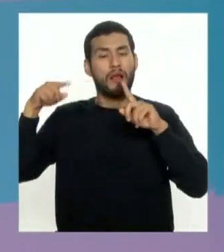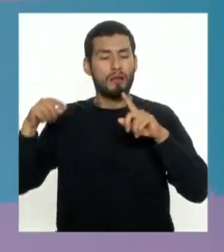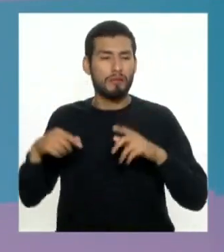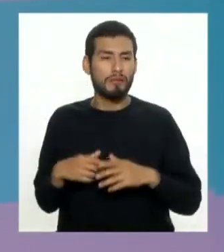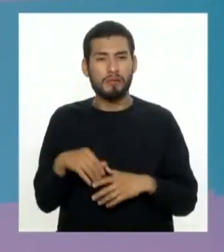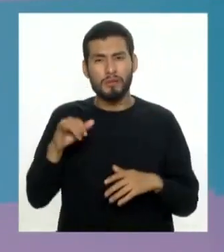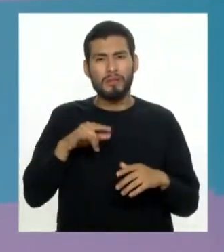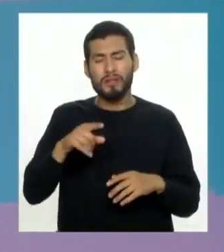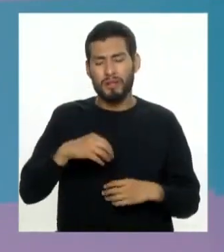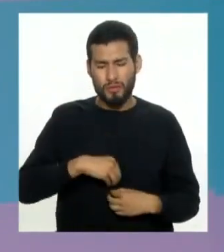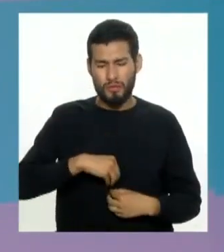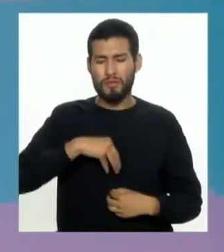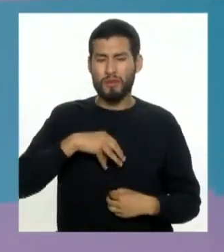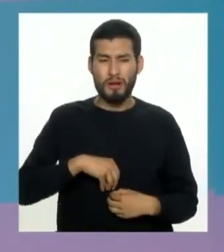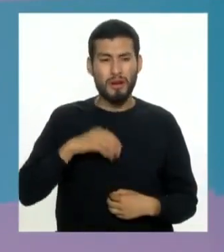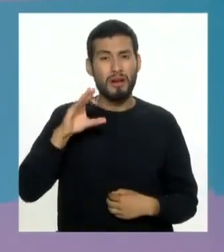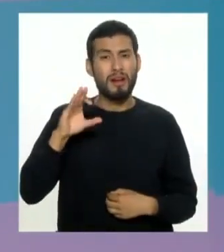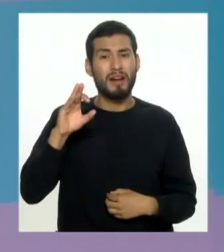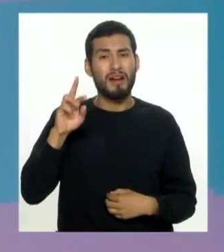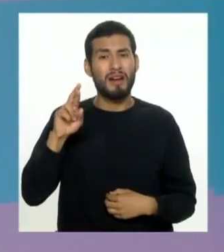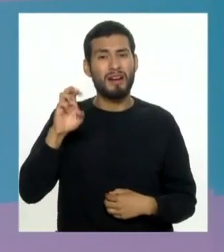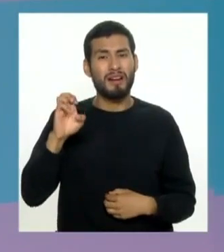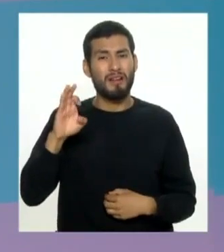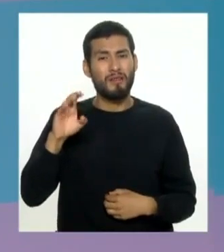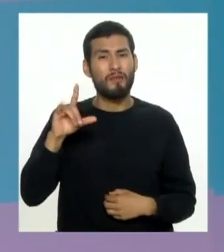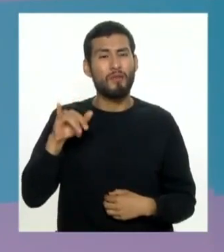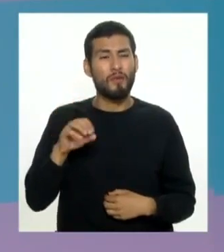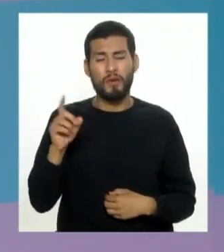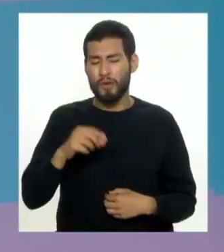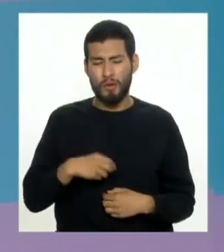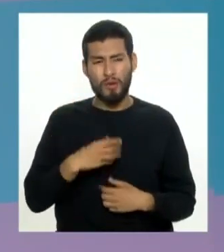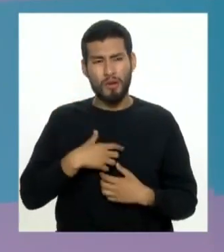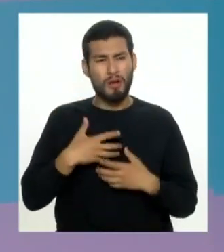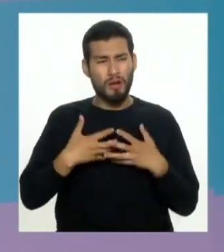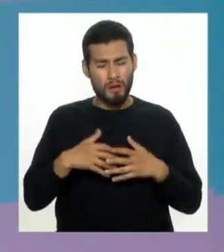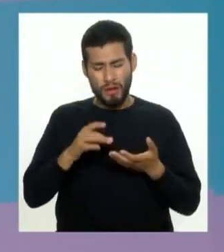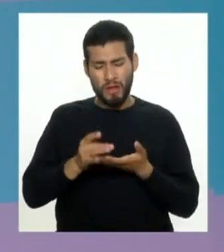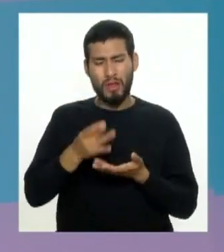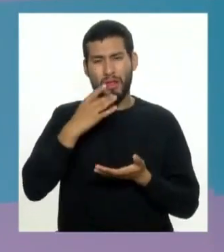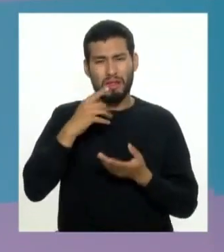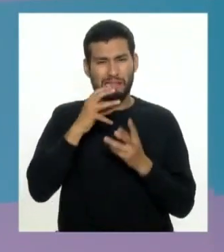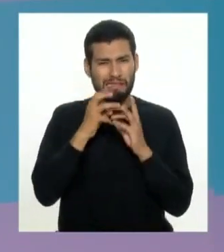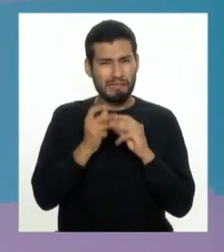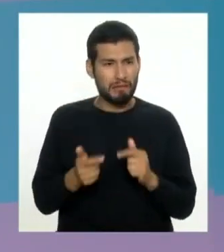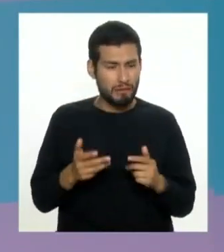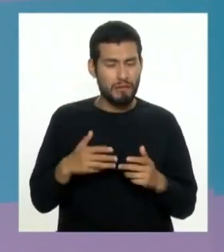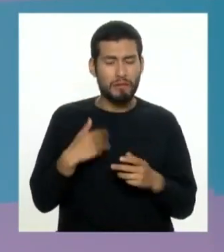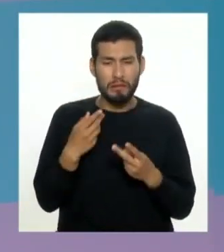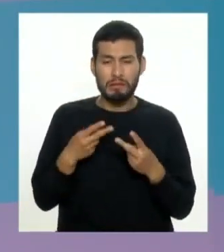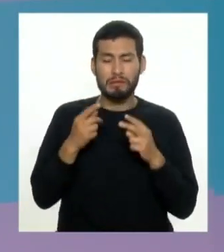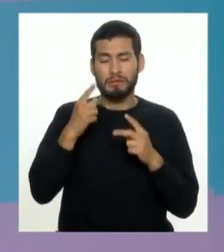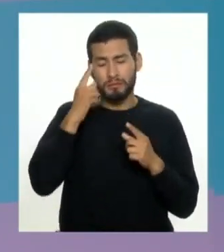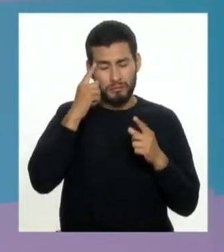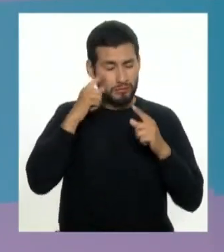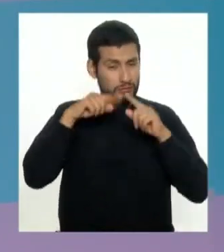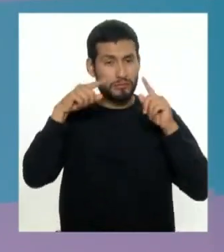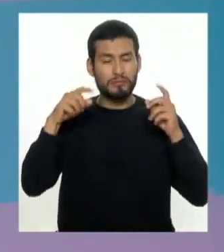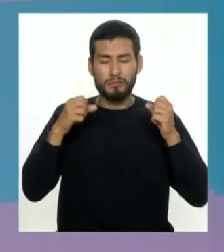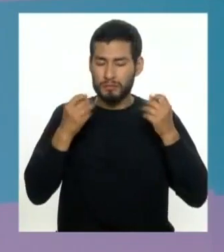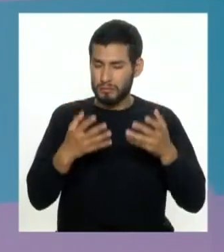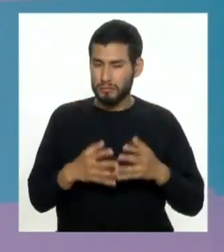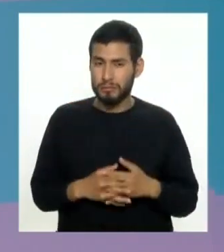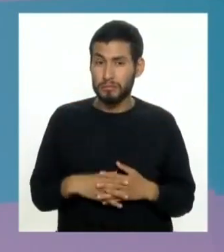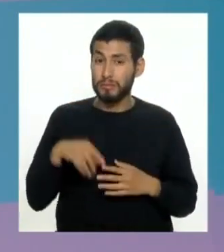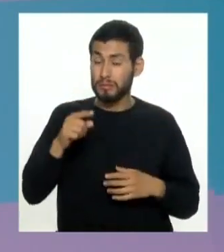Por ejemplo, dice reflujo, ¿no? Quizás no, eso no permite una adecuada absorción del medicamento y eso precipita las crisis, ¿no? Si